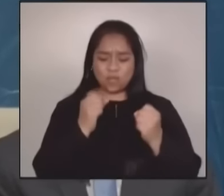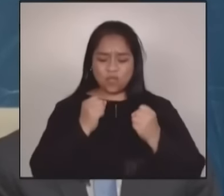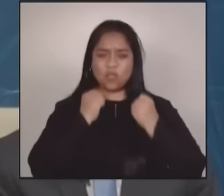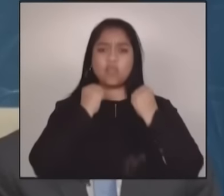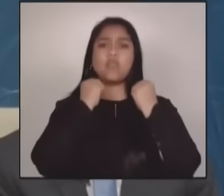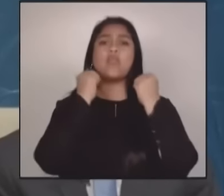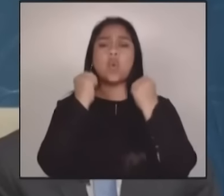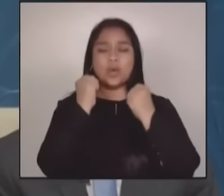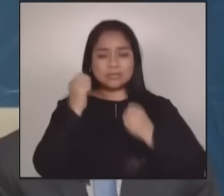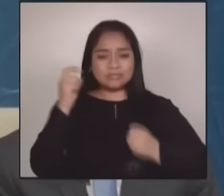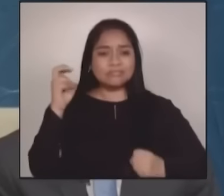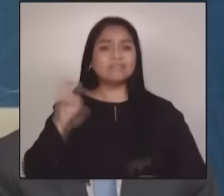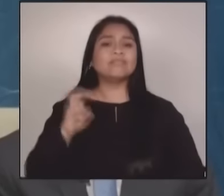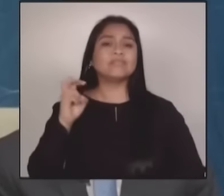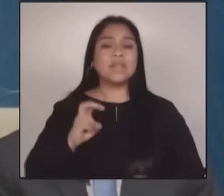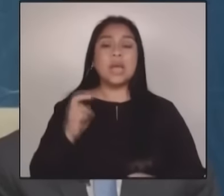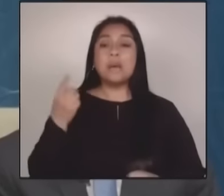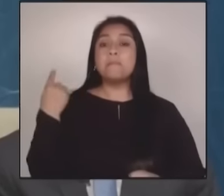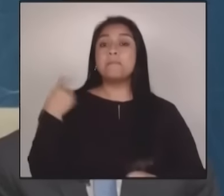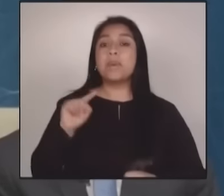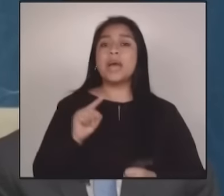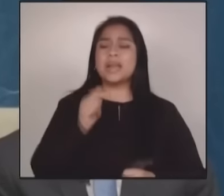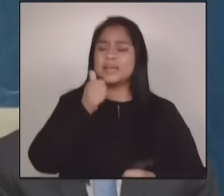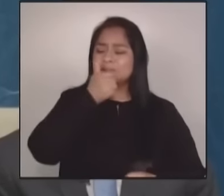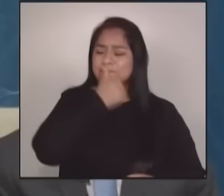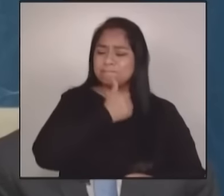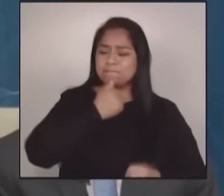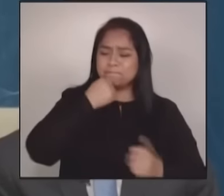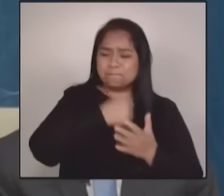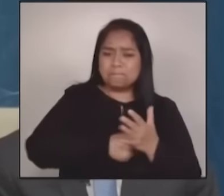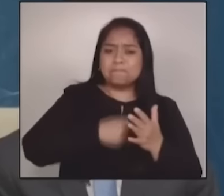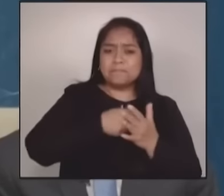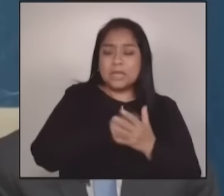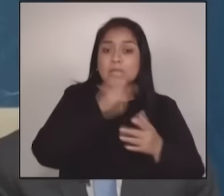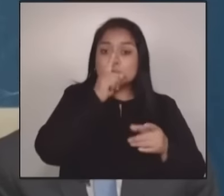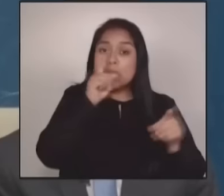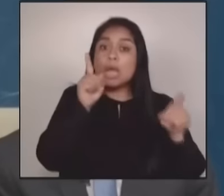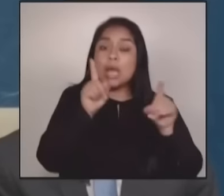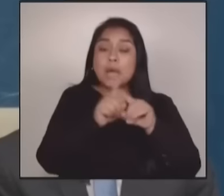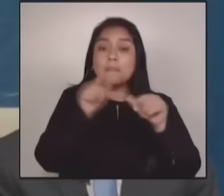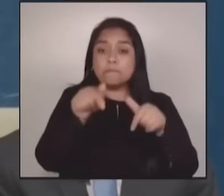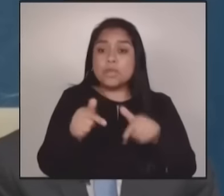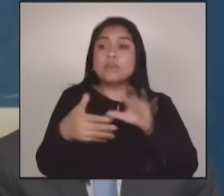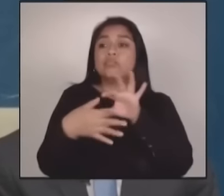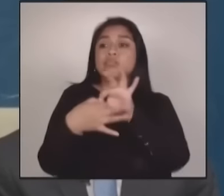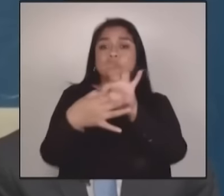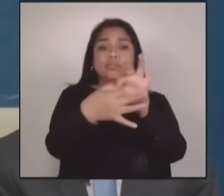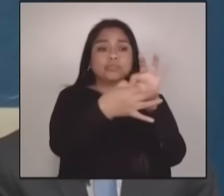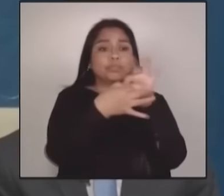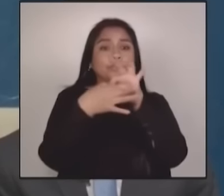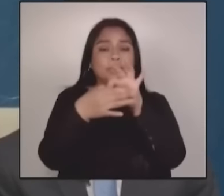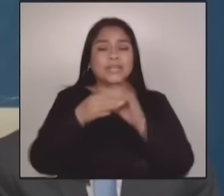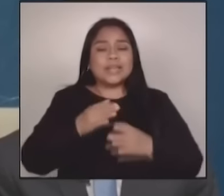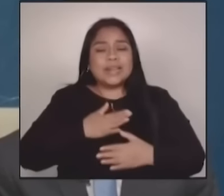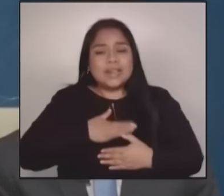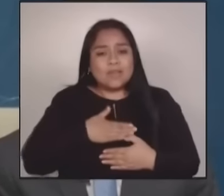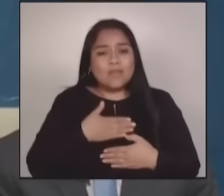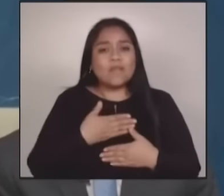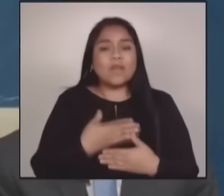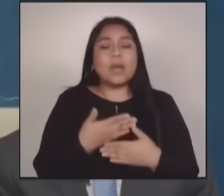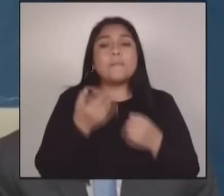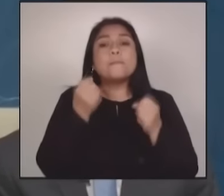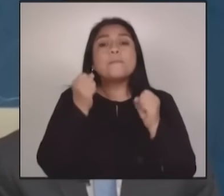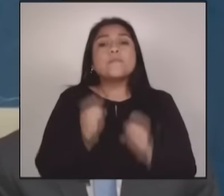fortaleza necesaria para resistir y que mediante la unidad y la confianza